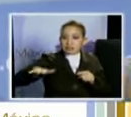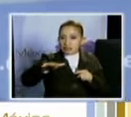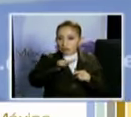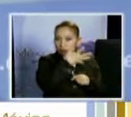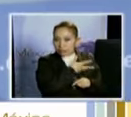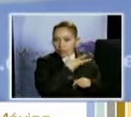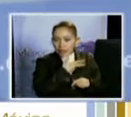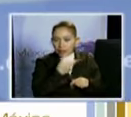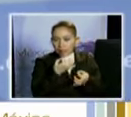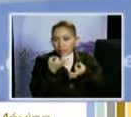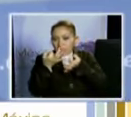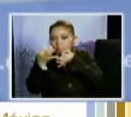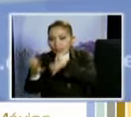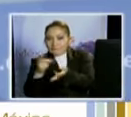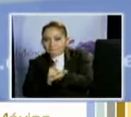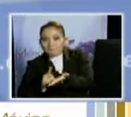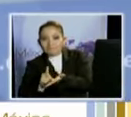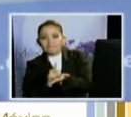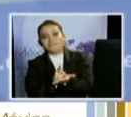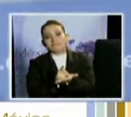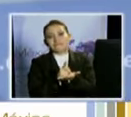tienen adicciones,